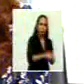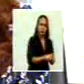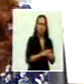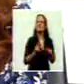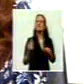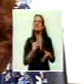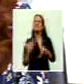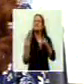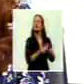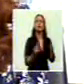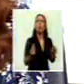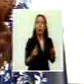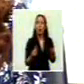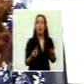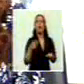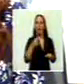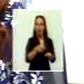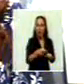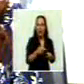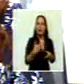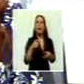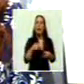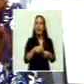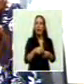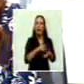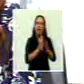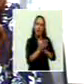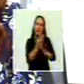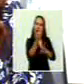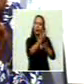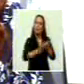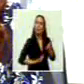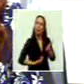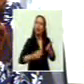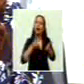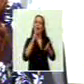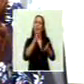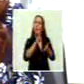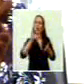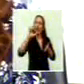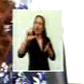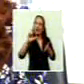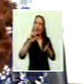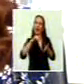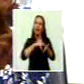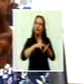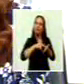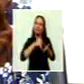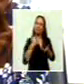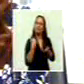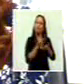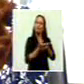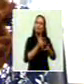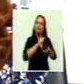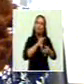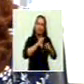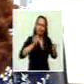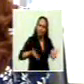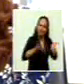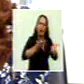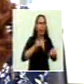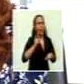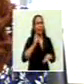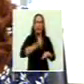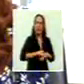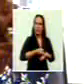¿por qué? Porque el Estado, a través de la modificación de la Carta Orgánica del Banco Central, incentivó, más que incentivar, dispuso,